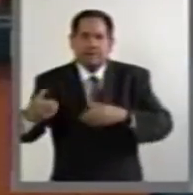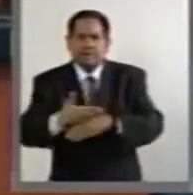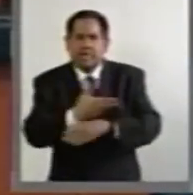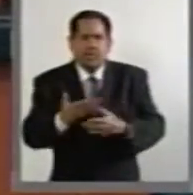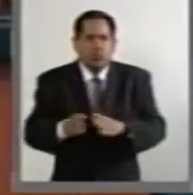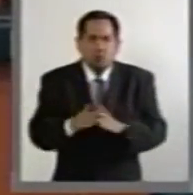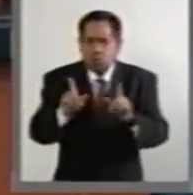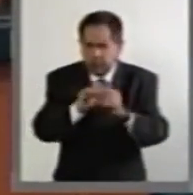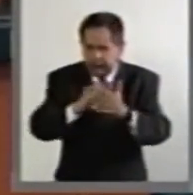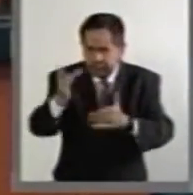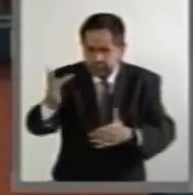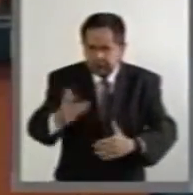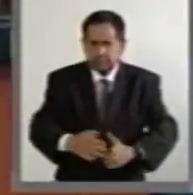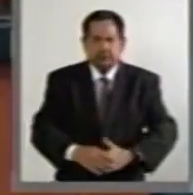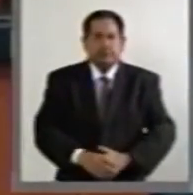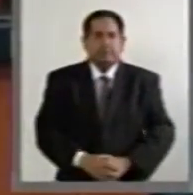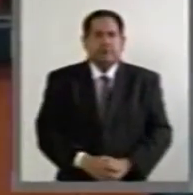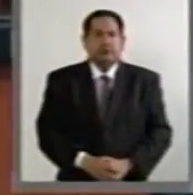Gracias.